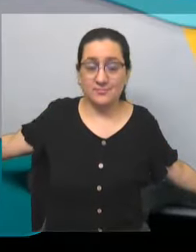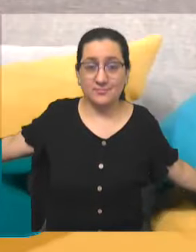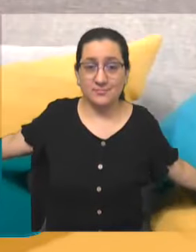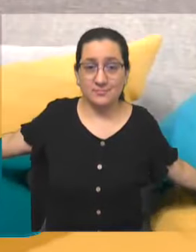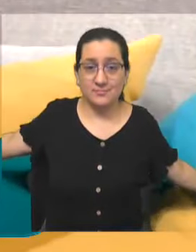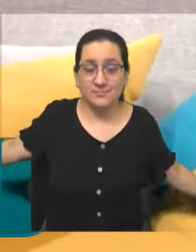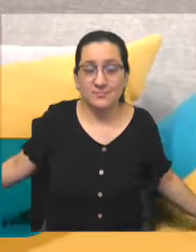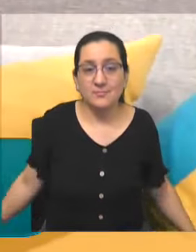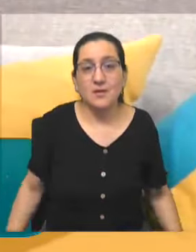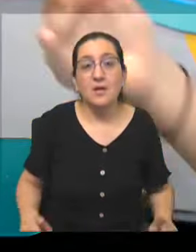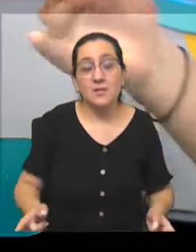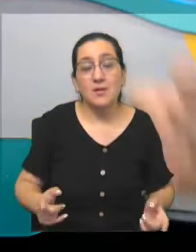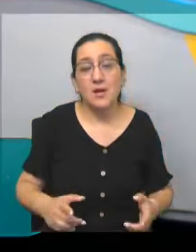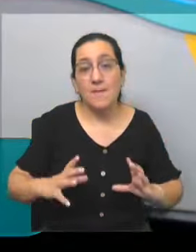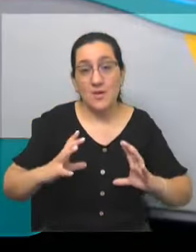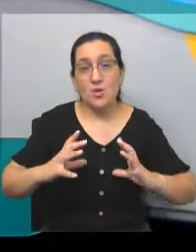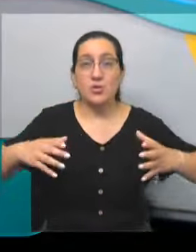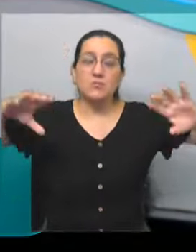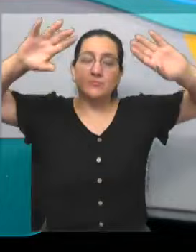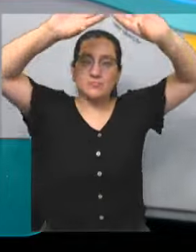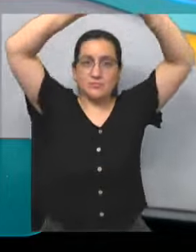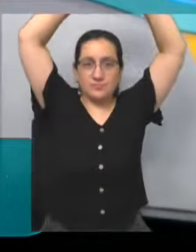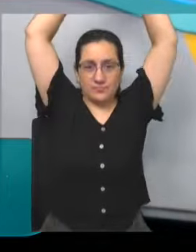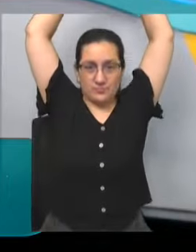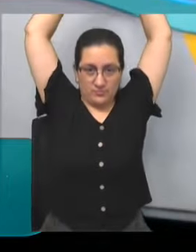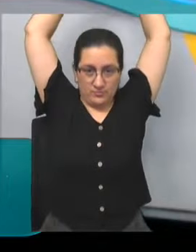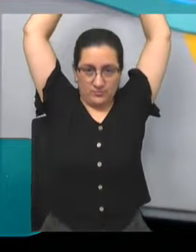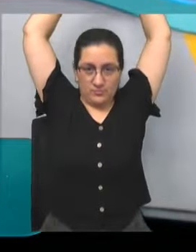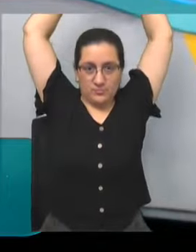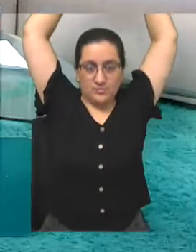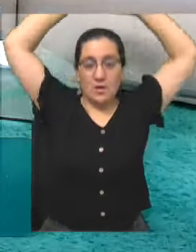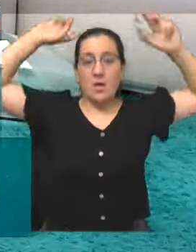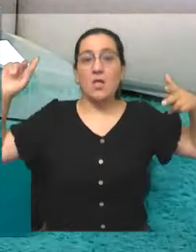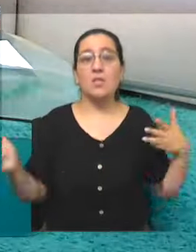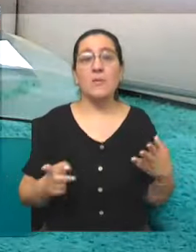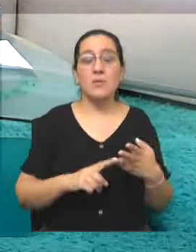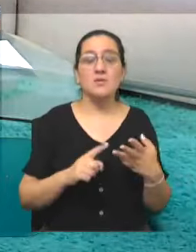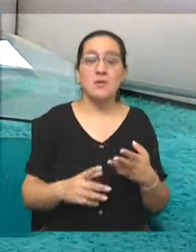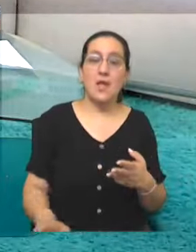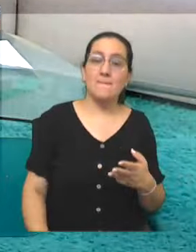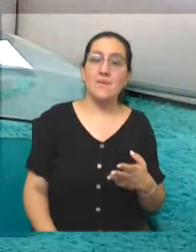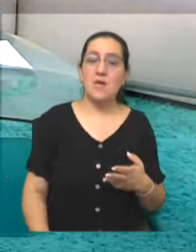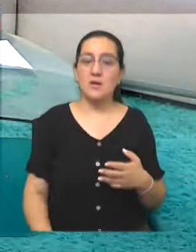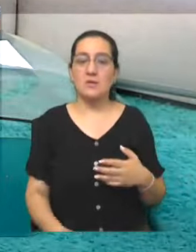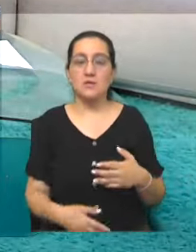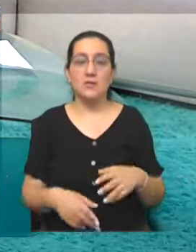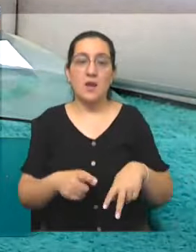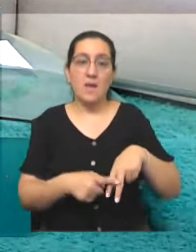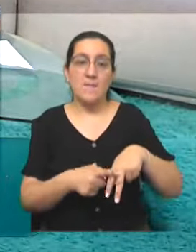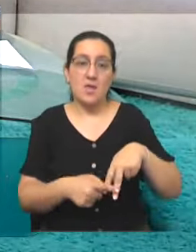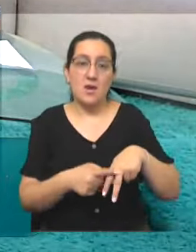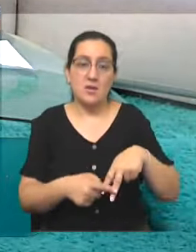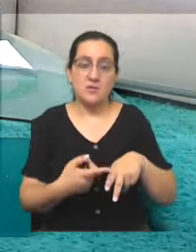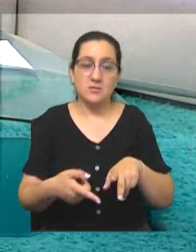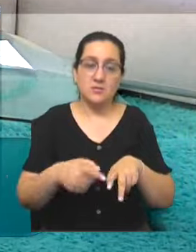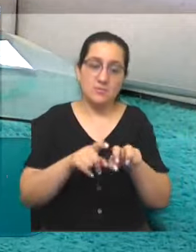la si no misma tenía una silla pelota, donde estoy sentado y hacerlo. Exacto. Ta. Después, las piernas. Tiquitiquiti, para